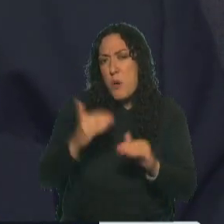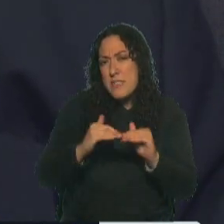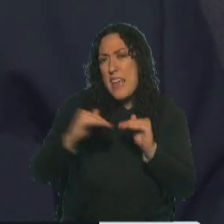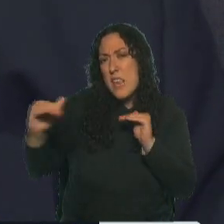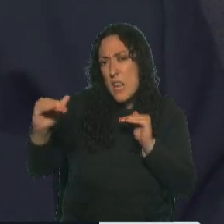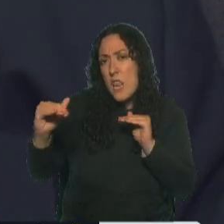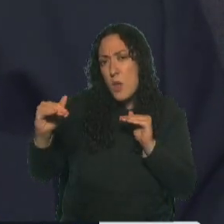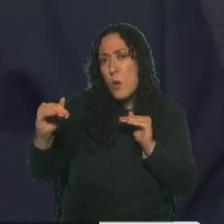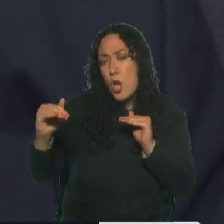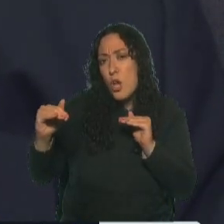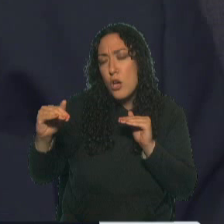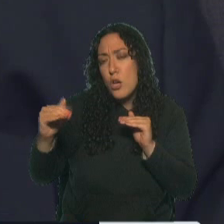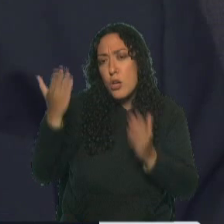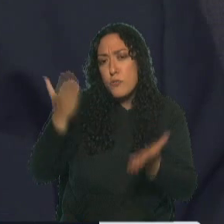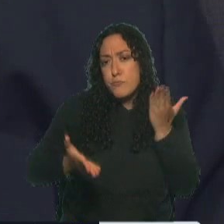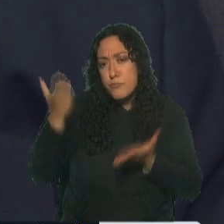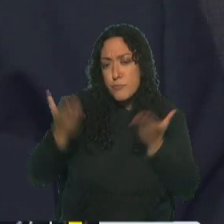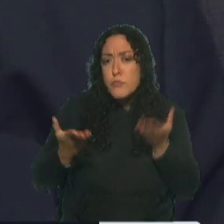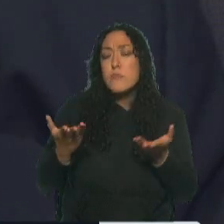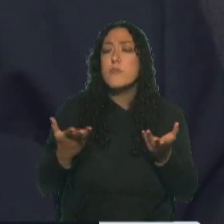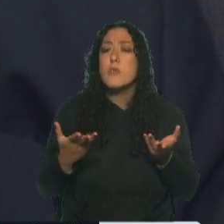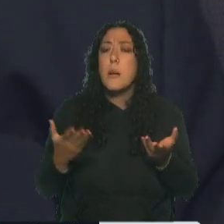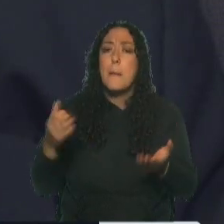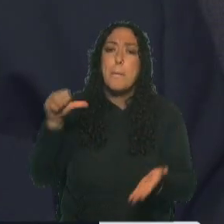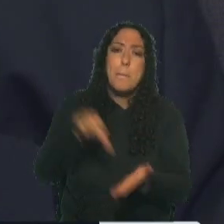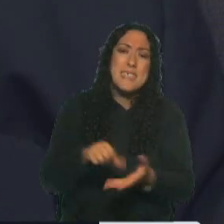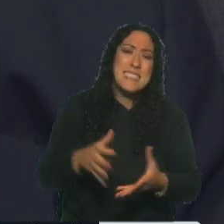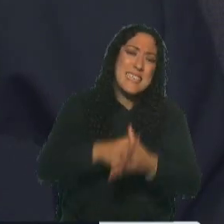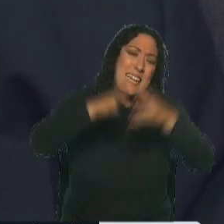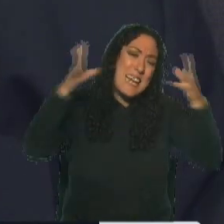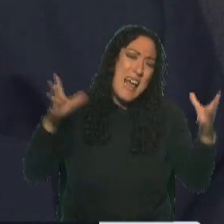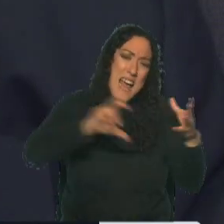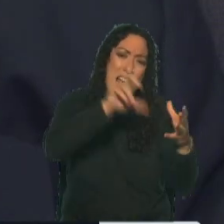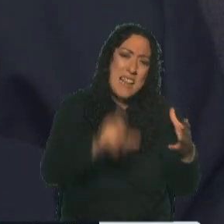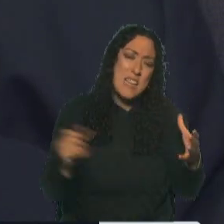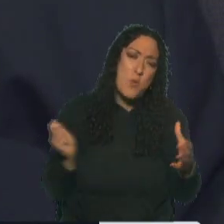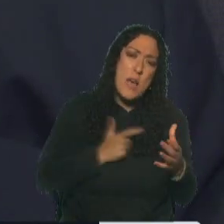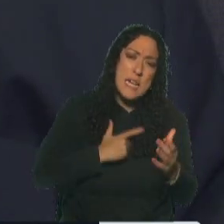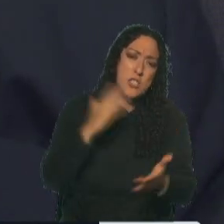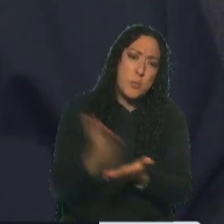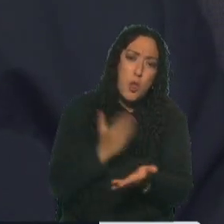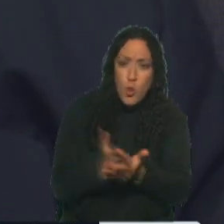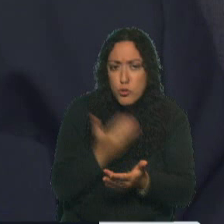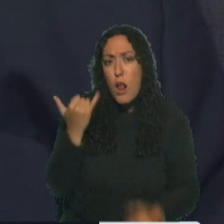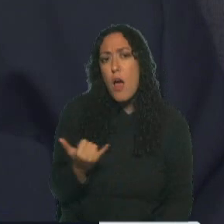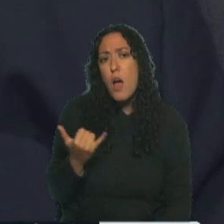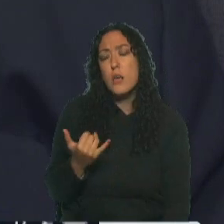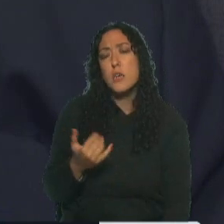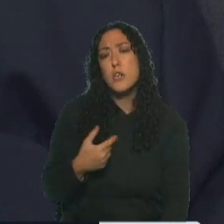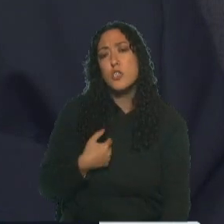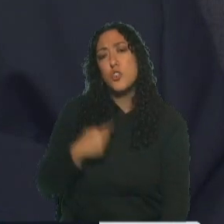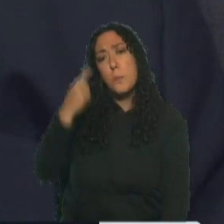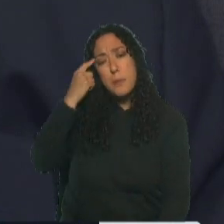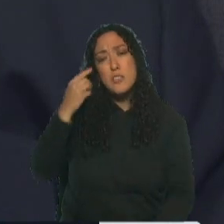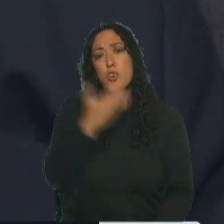cosas y bueno, nuestro país es un país inmenso que se puede producir tanto, tanto. Yo creo que la orientación que tiene